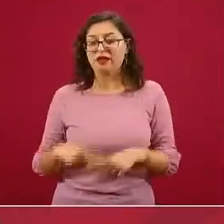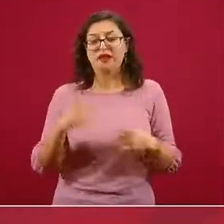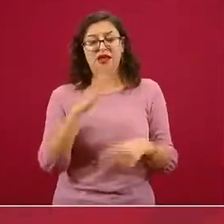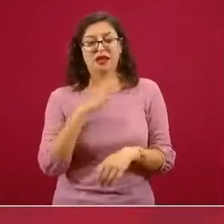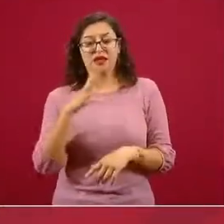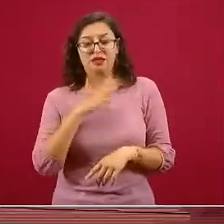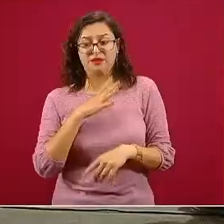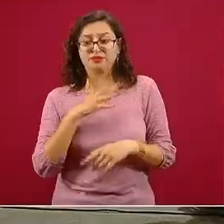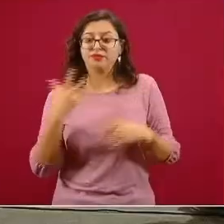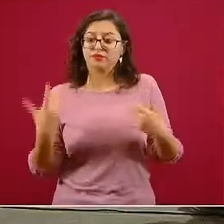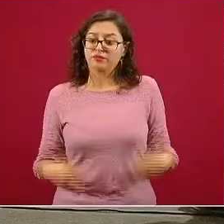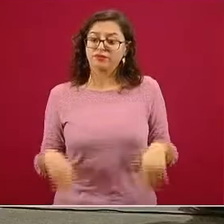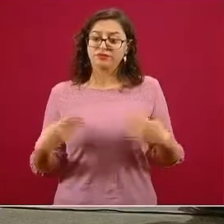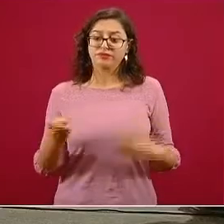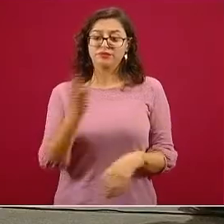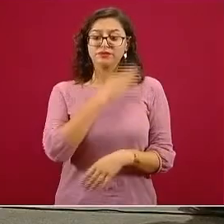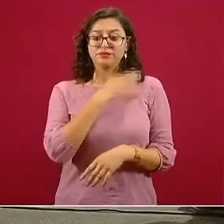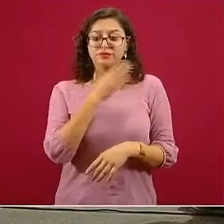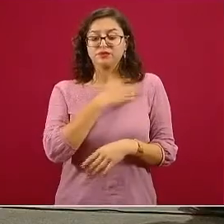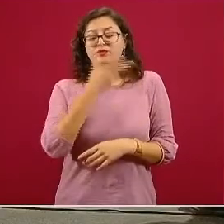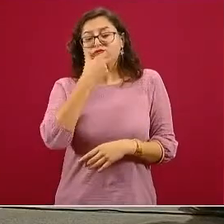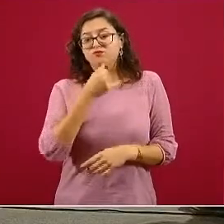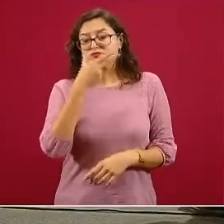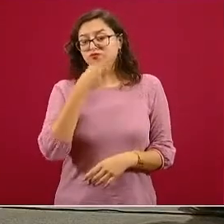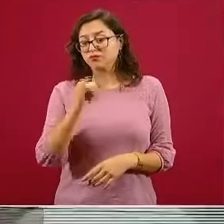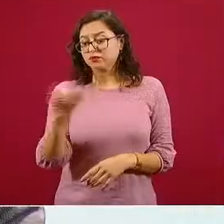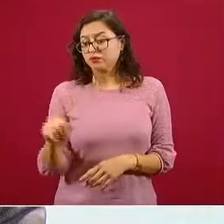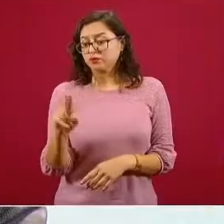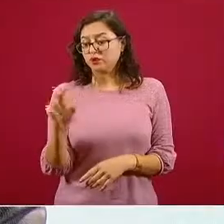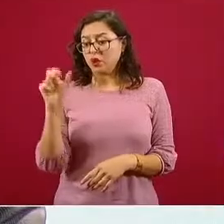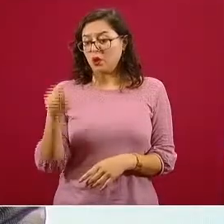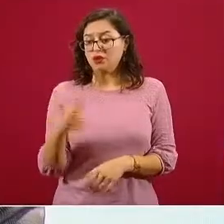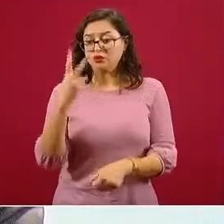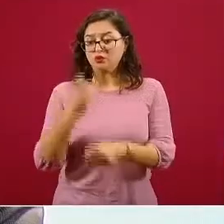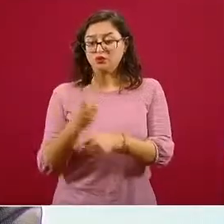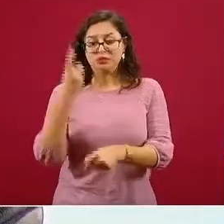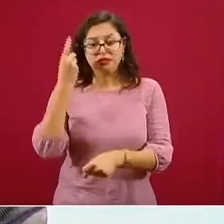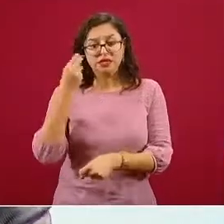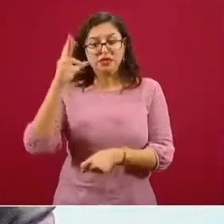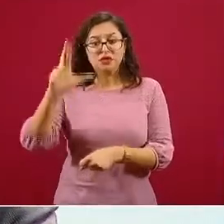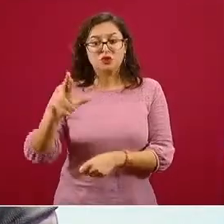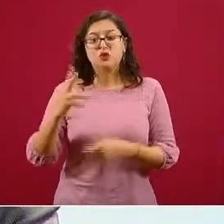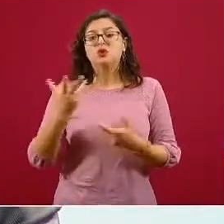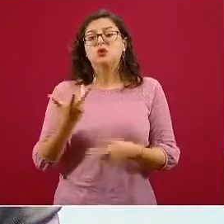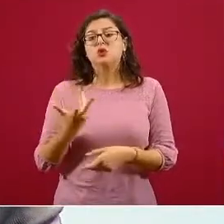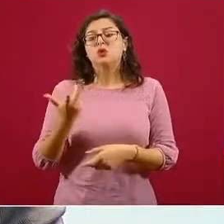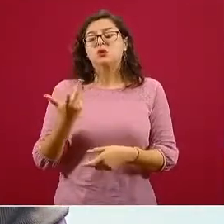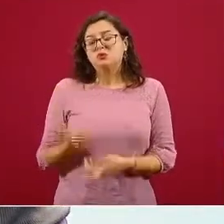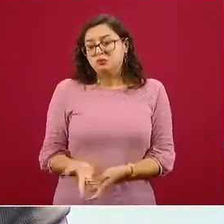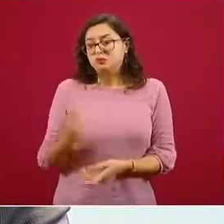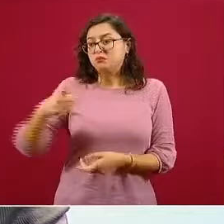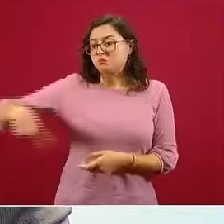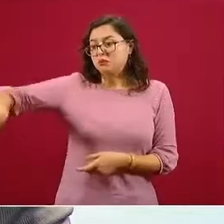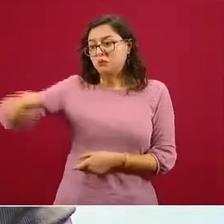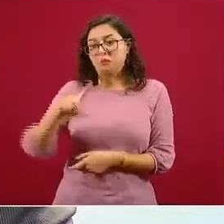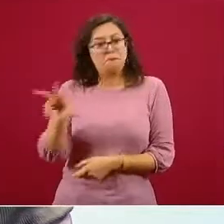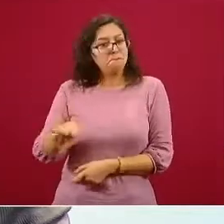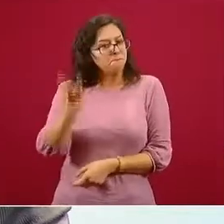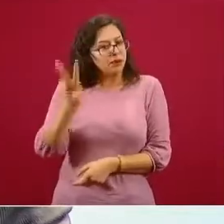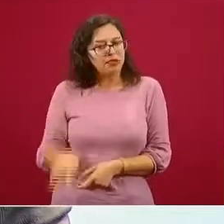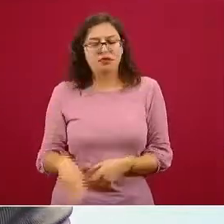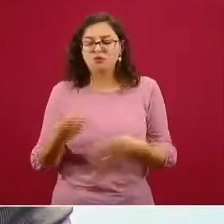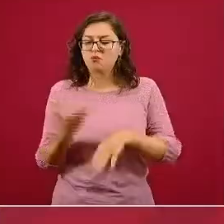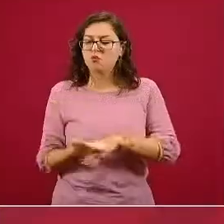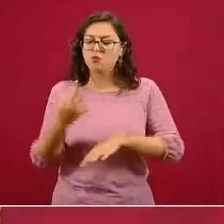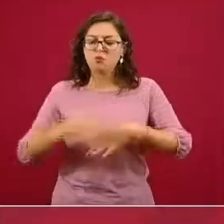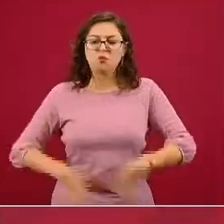académicos de este noble instituto, al doctor Juan Rivera Domarco, su director general, porque ellos y ellas han sido una parte muy